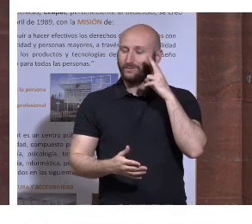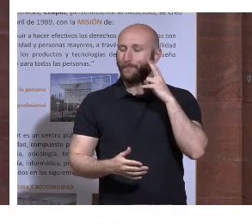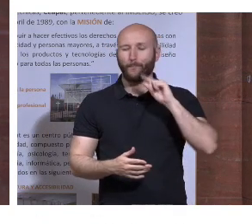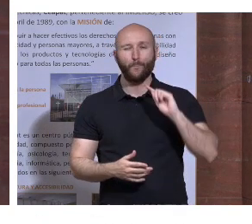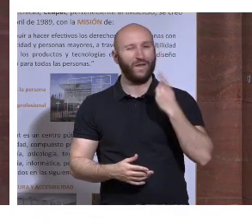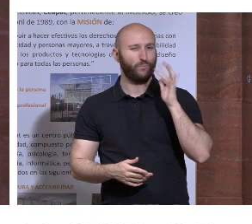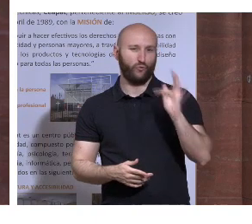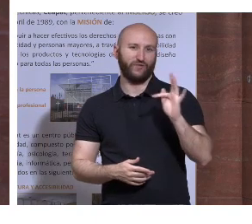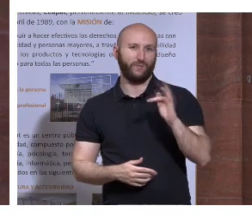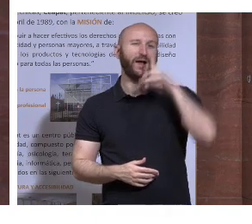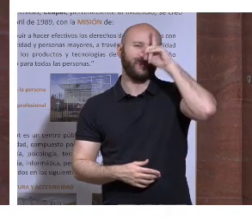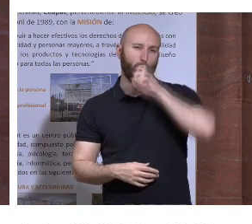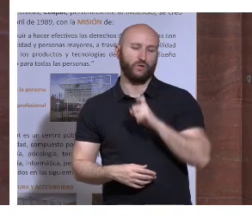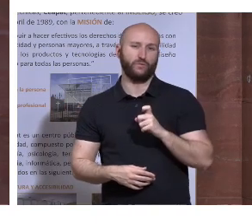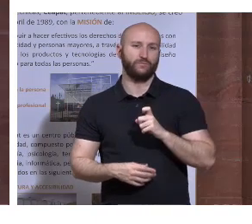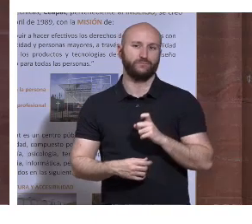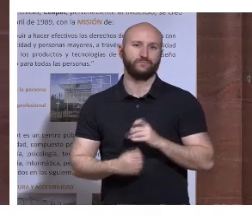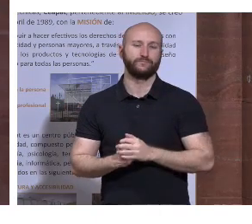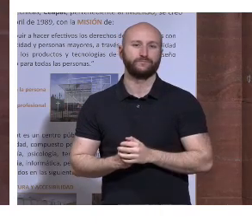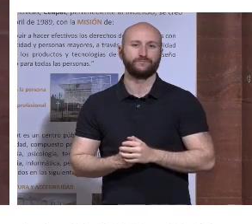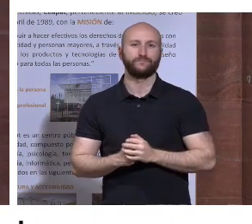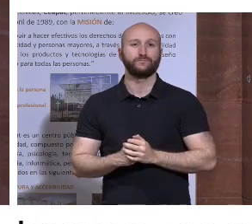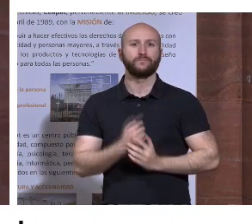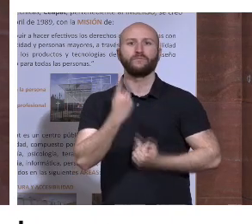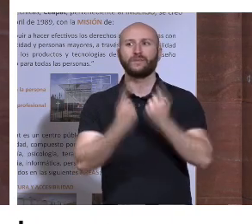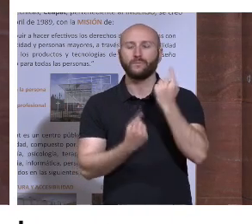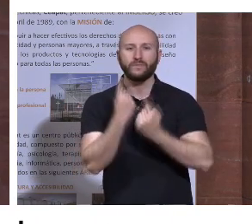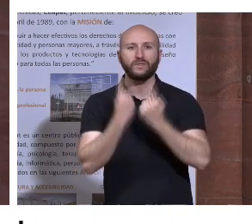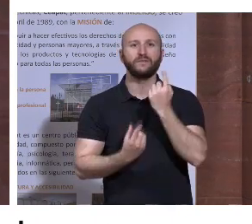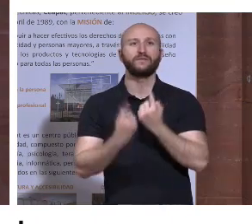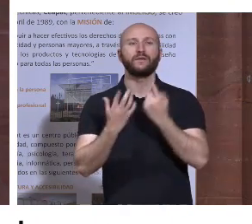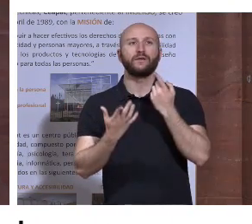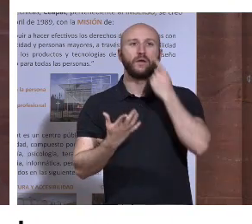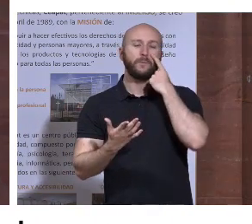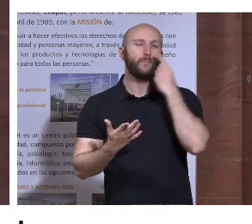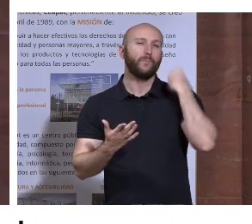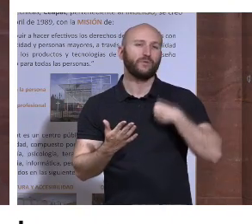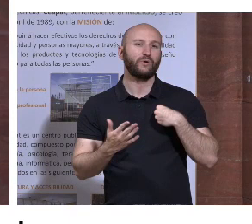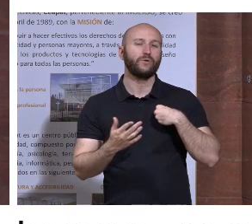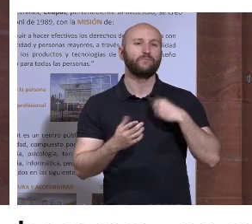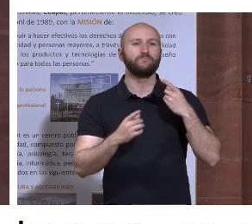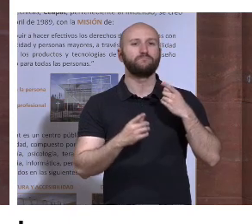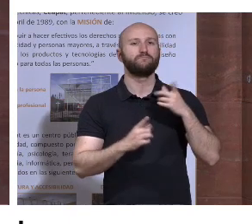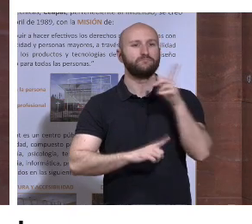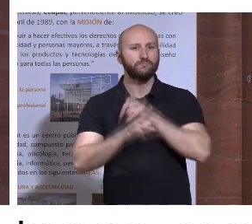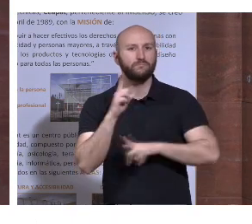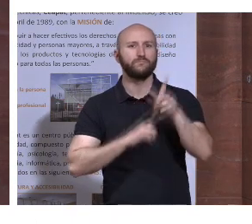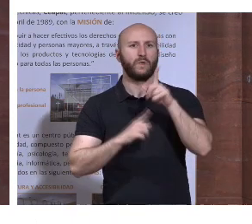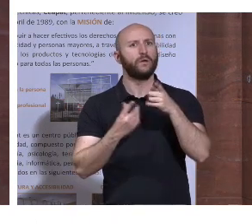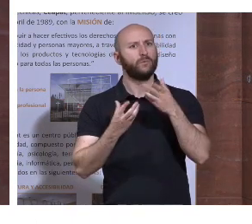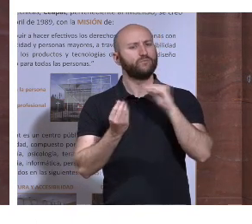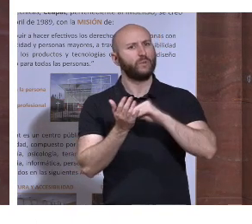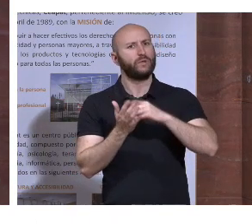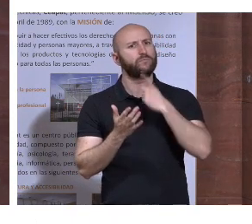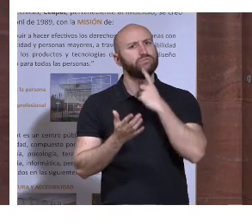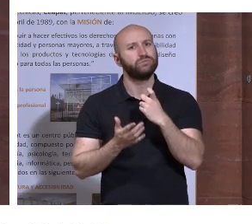positiva que tengo. Y es de, a veces surgían pues en esos proyectos que hacíamos con mucha dificultad y que seguimos haciendo, que